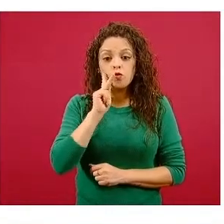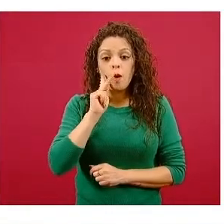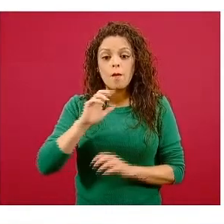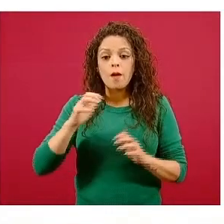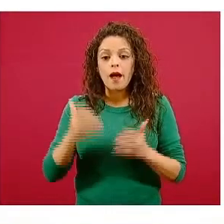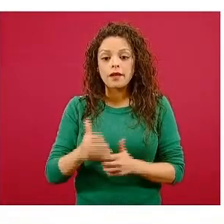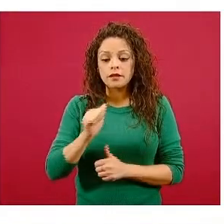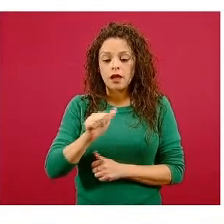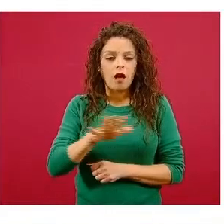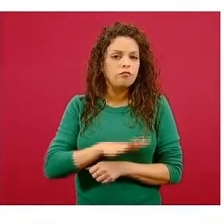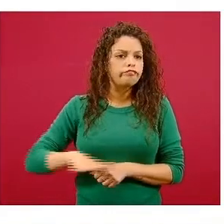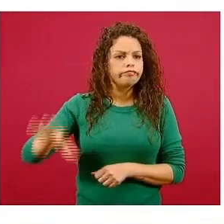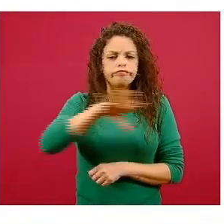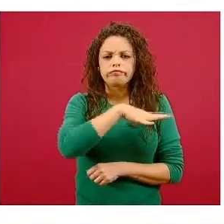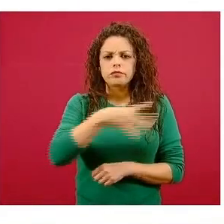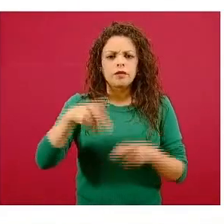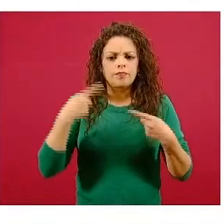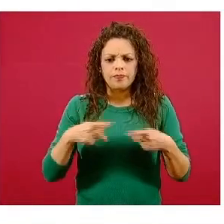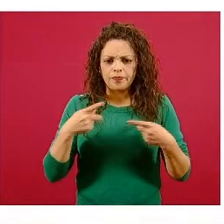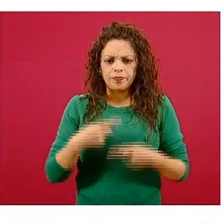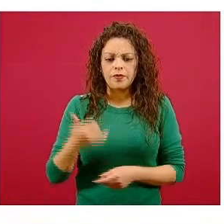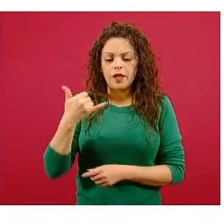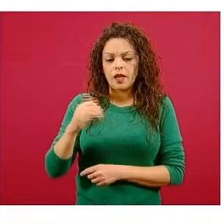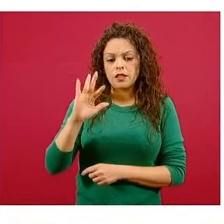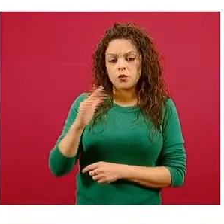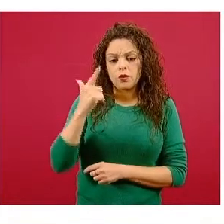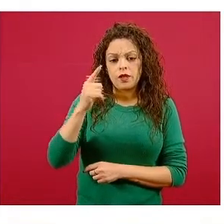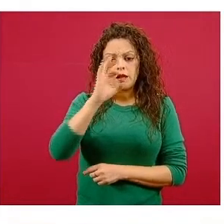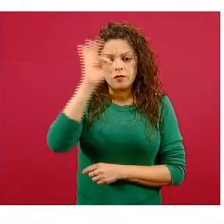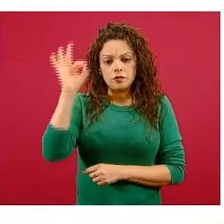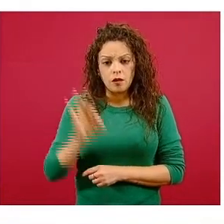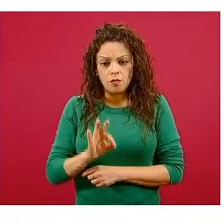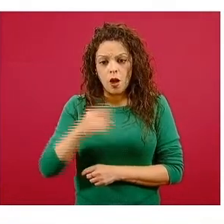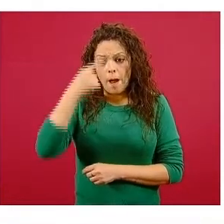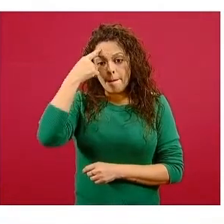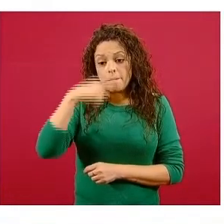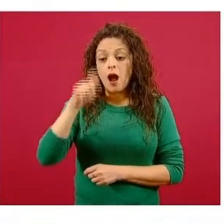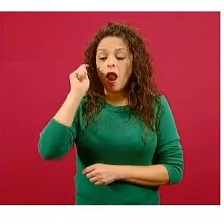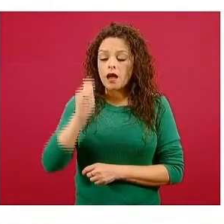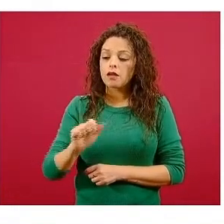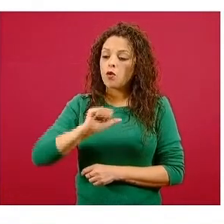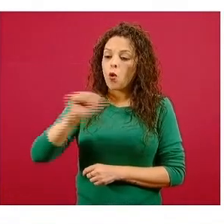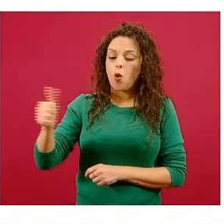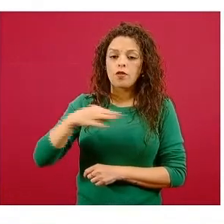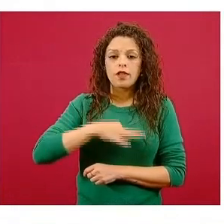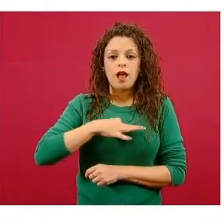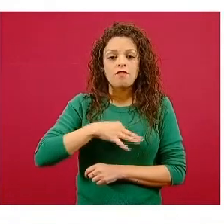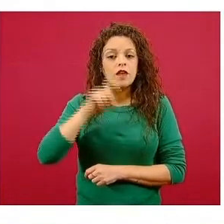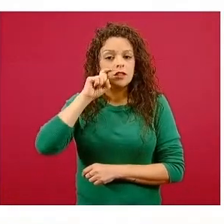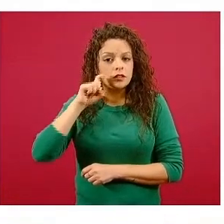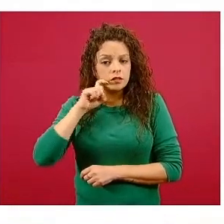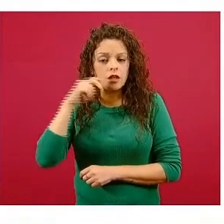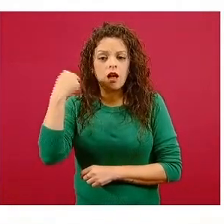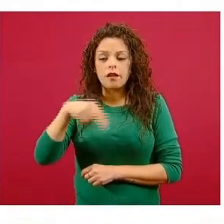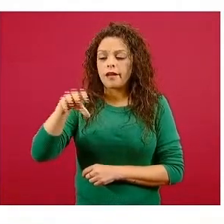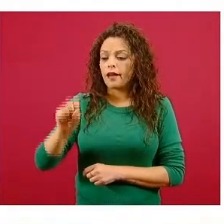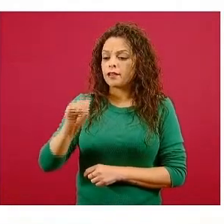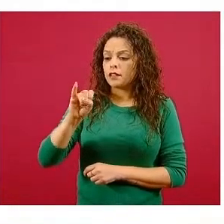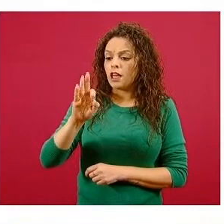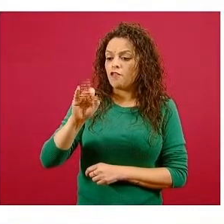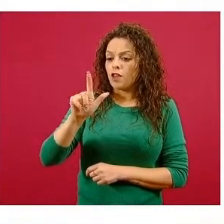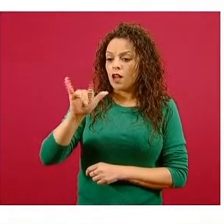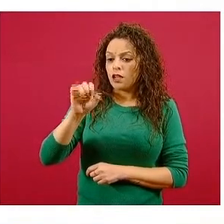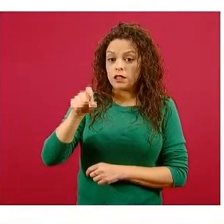a población general y 57% las aplicadas para sífilis. Es otra infección de transmisión sexual que es muy